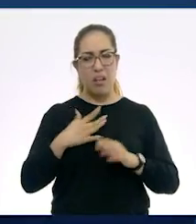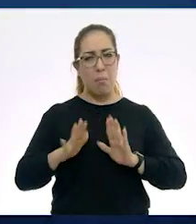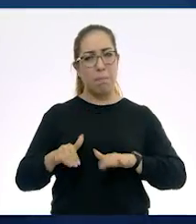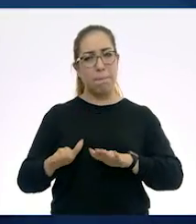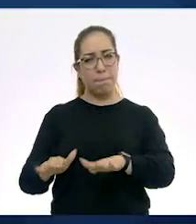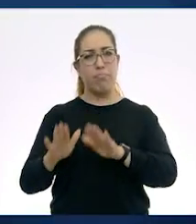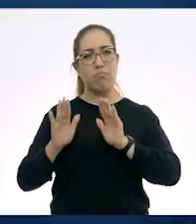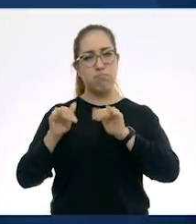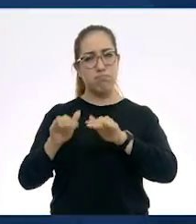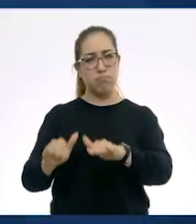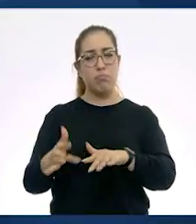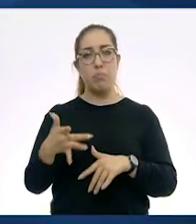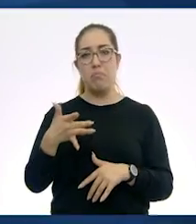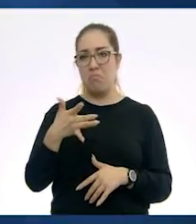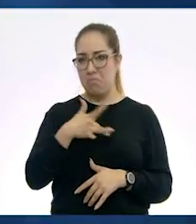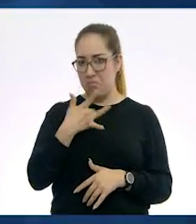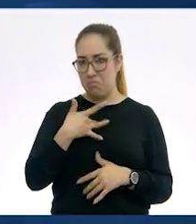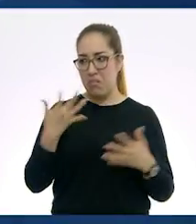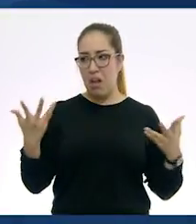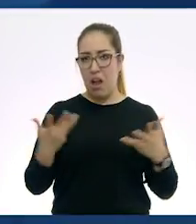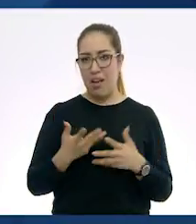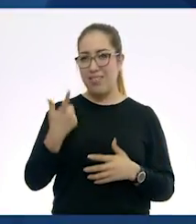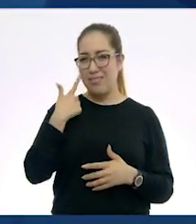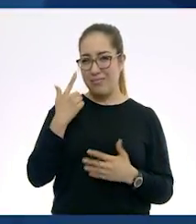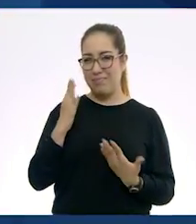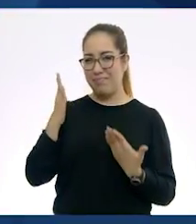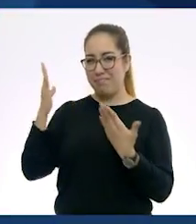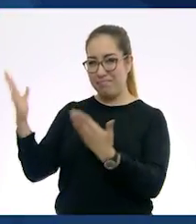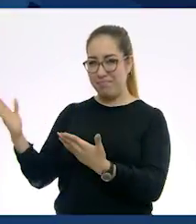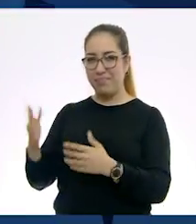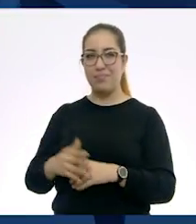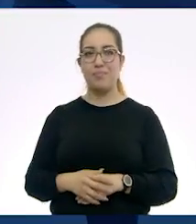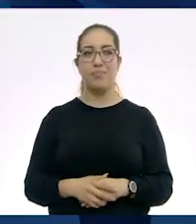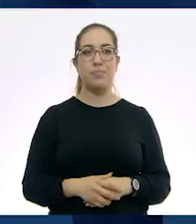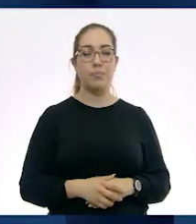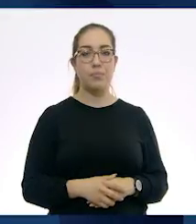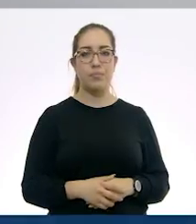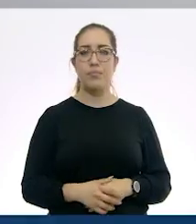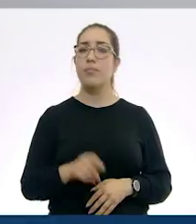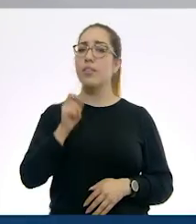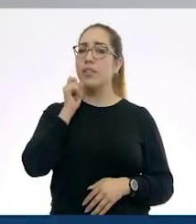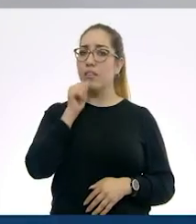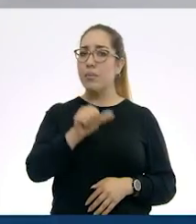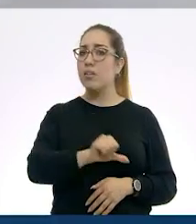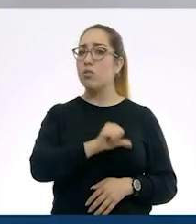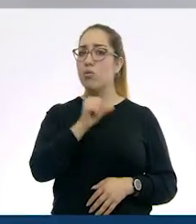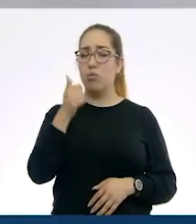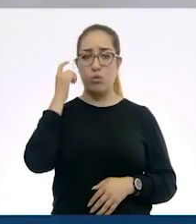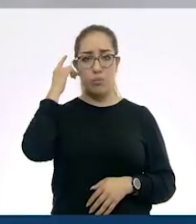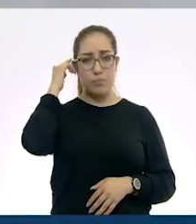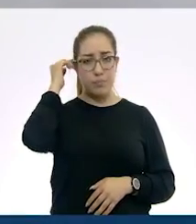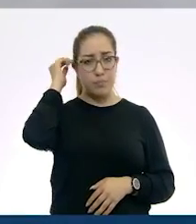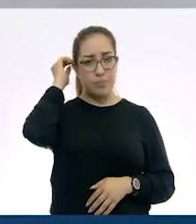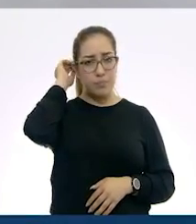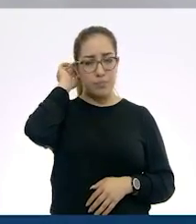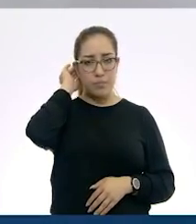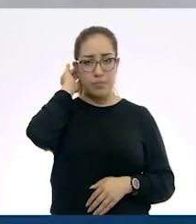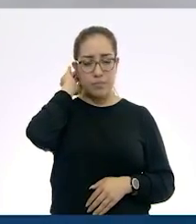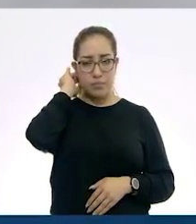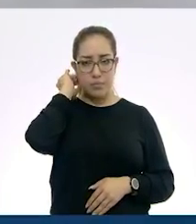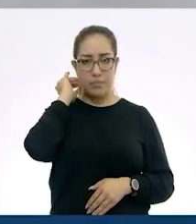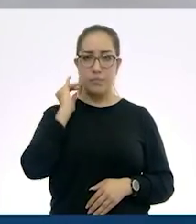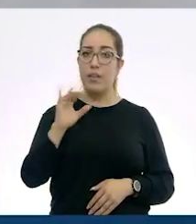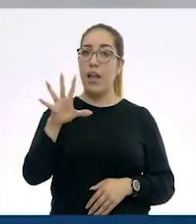algunos otros artículos como los que están viendo en este momento en su pantalla. También, por ejemplo, está el papel.